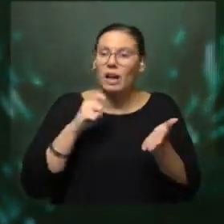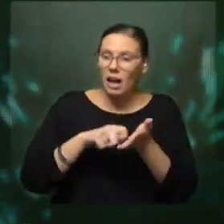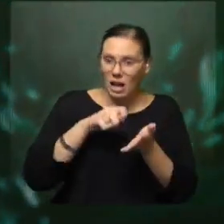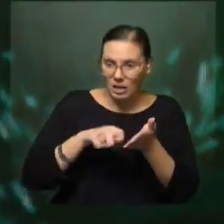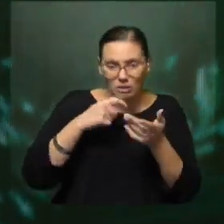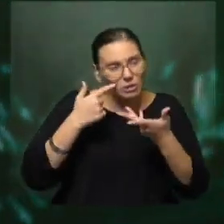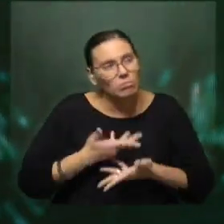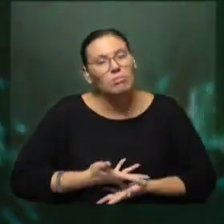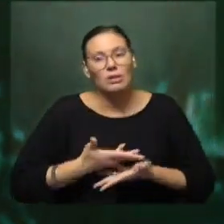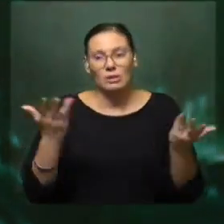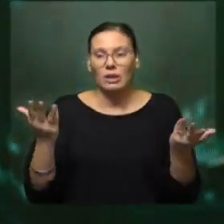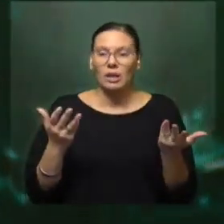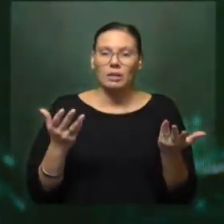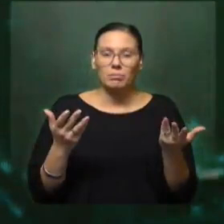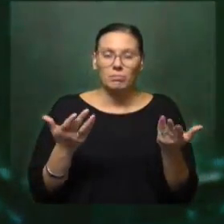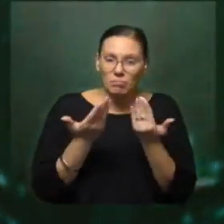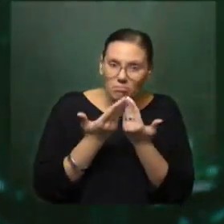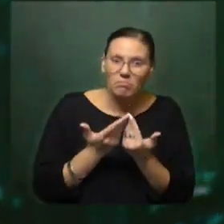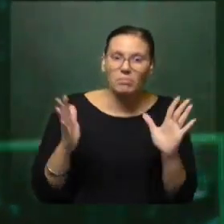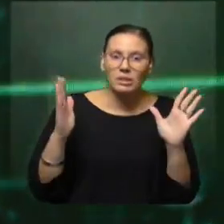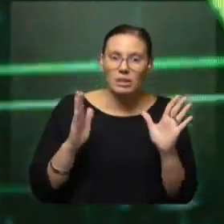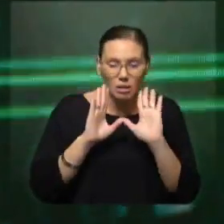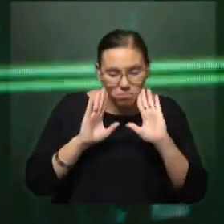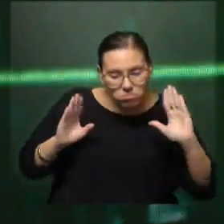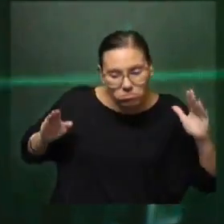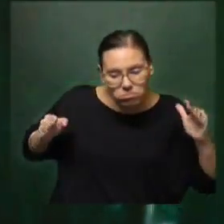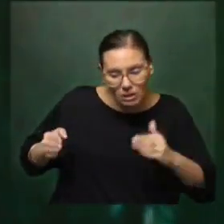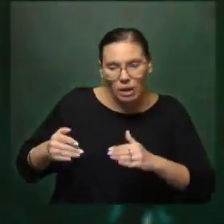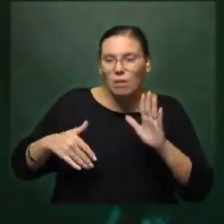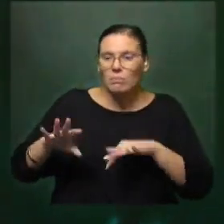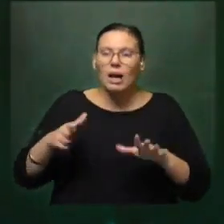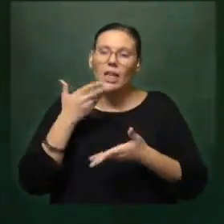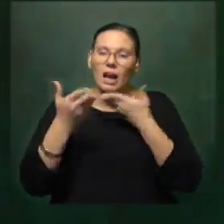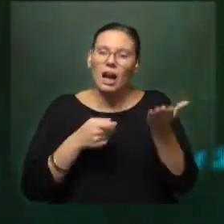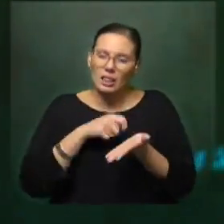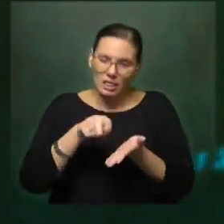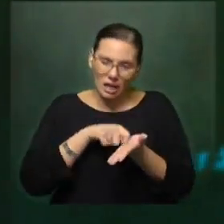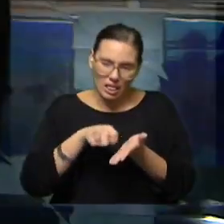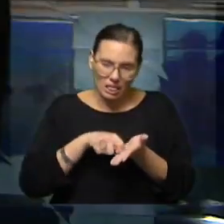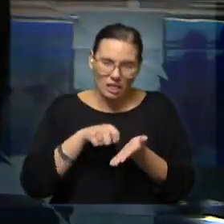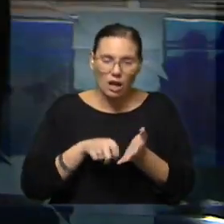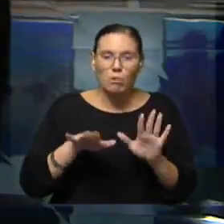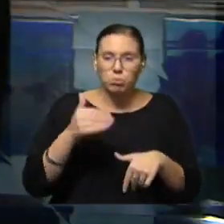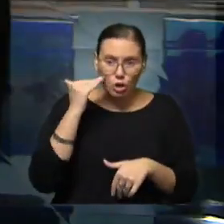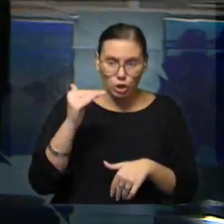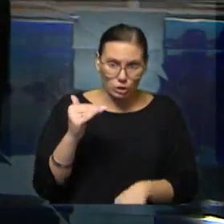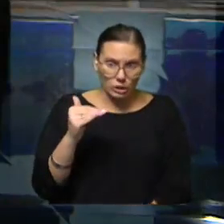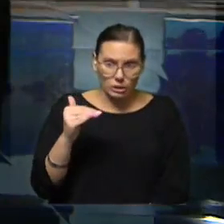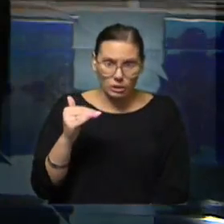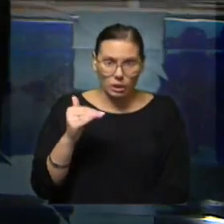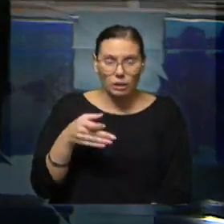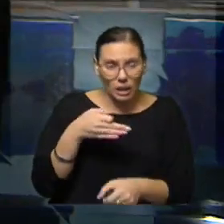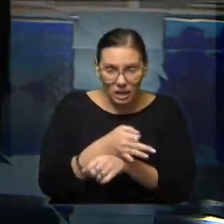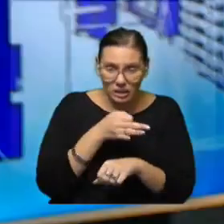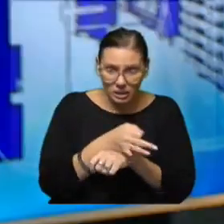a mostrarlas, como empezar a encaminarme por ese lado más de cantautora. Pero es por la docencia, o sea, dar